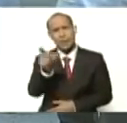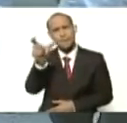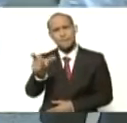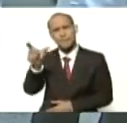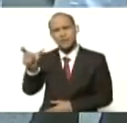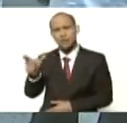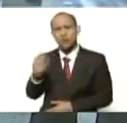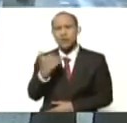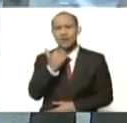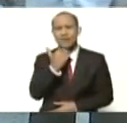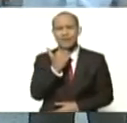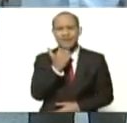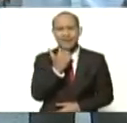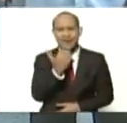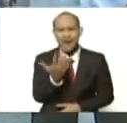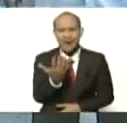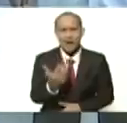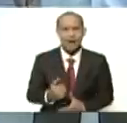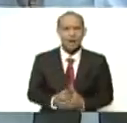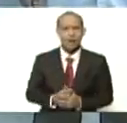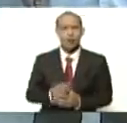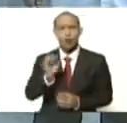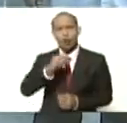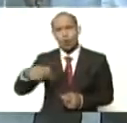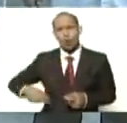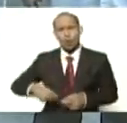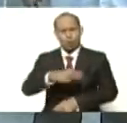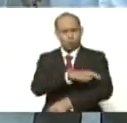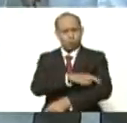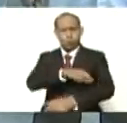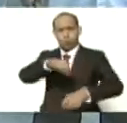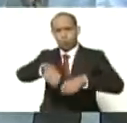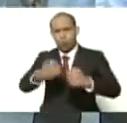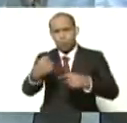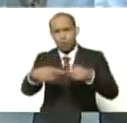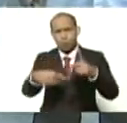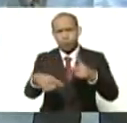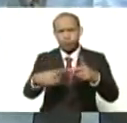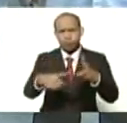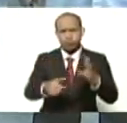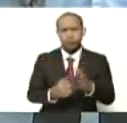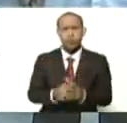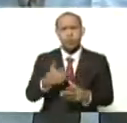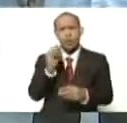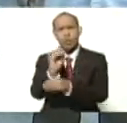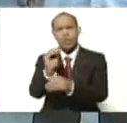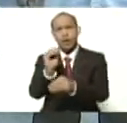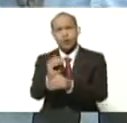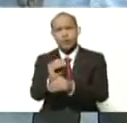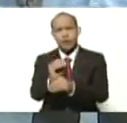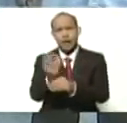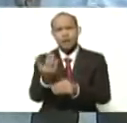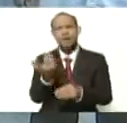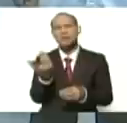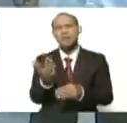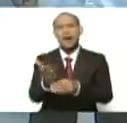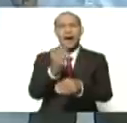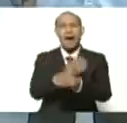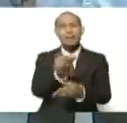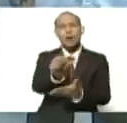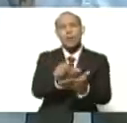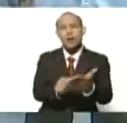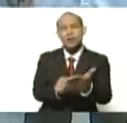tienen algún problema el trauma muscular óseo son tratados acá para evitar ser intervenidos quirúrgicamente o